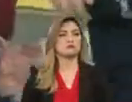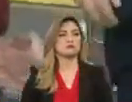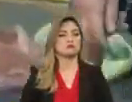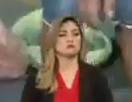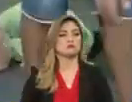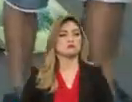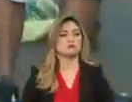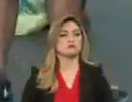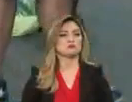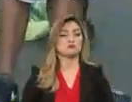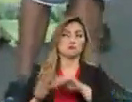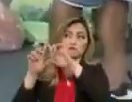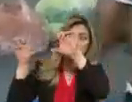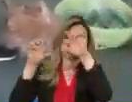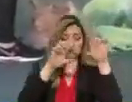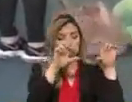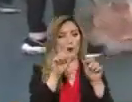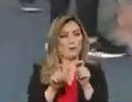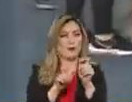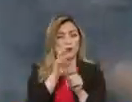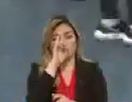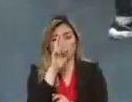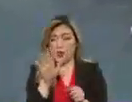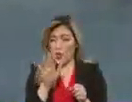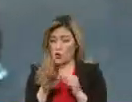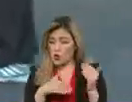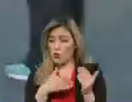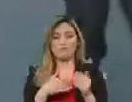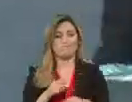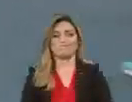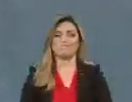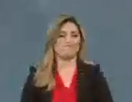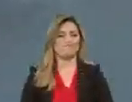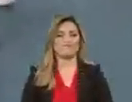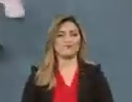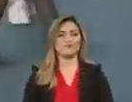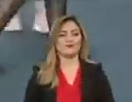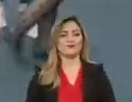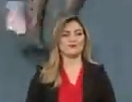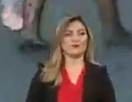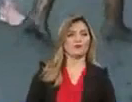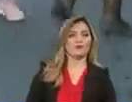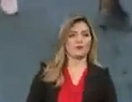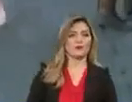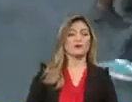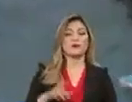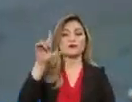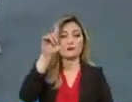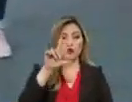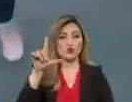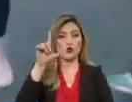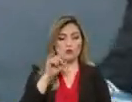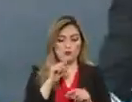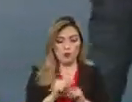señaléticas, pero no todos los usuarios respetan estas medidas. Como ya escuchábamos en el reportaje, desde el lunes, de